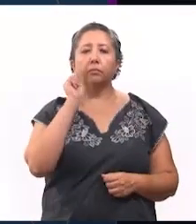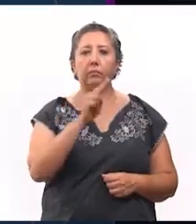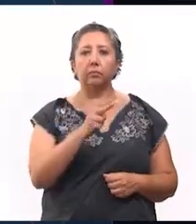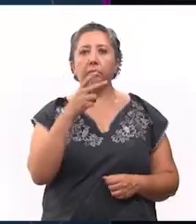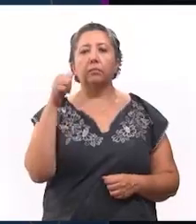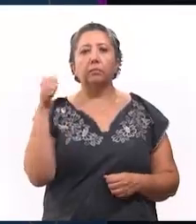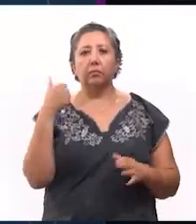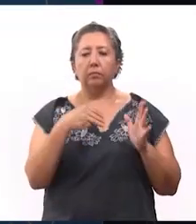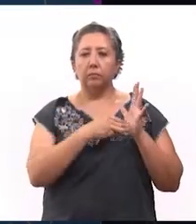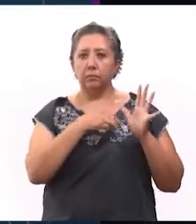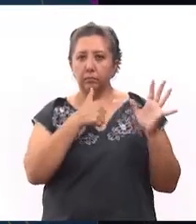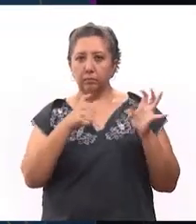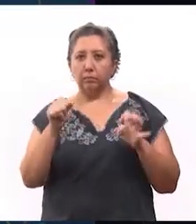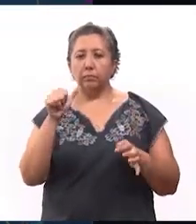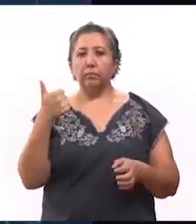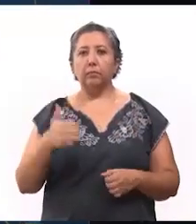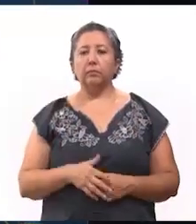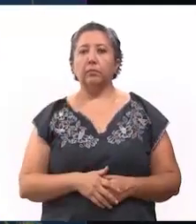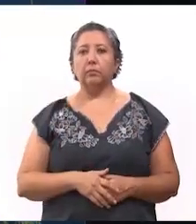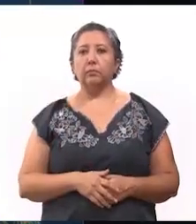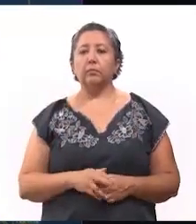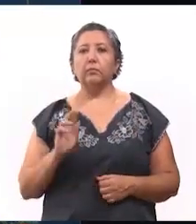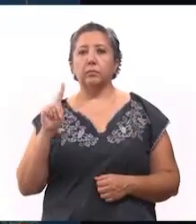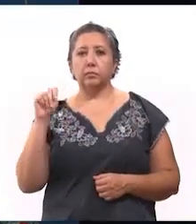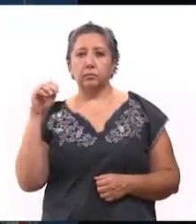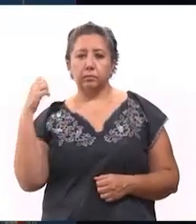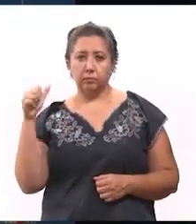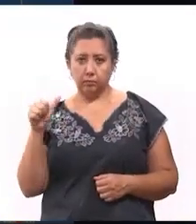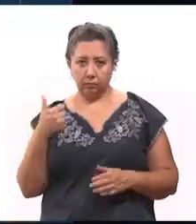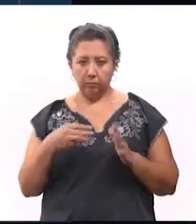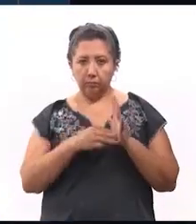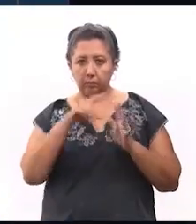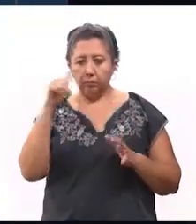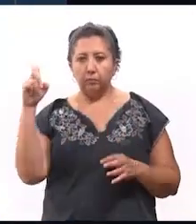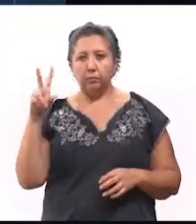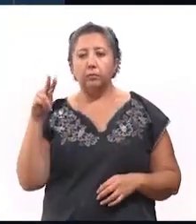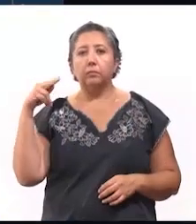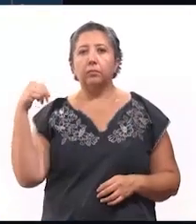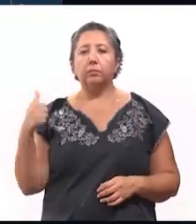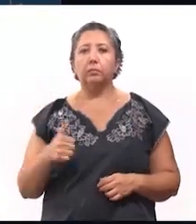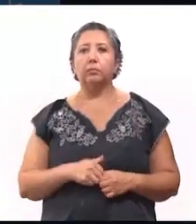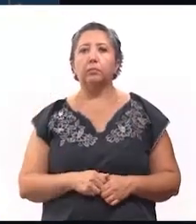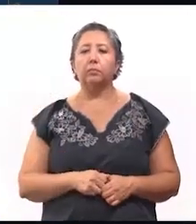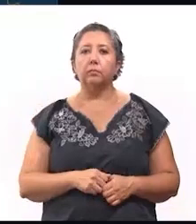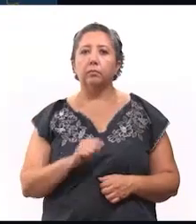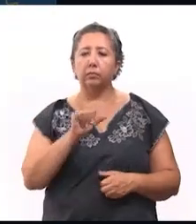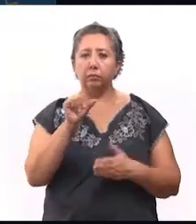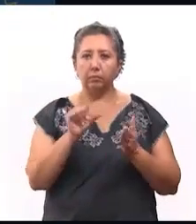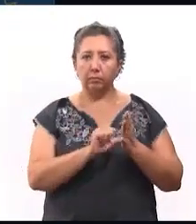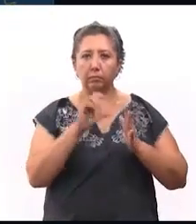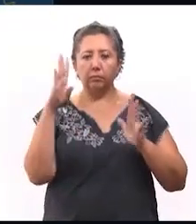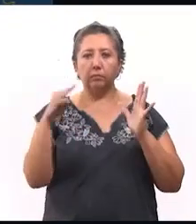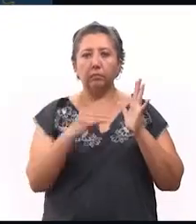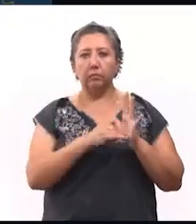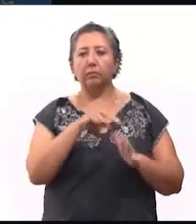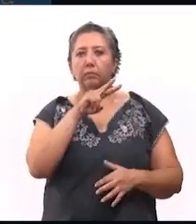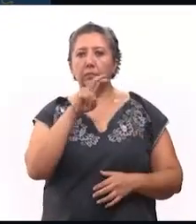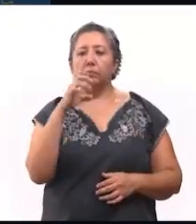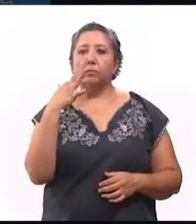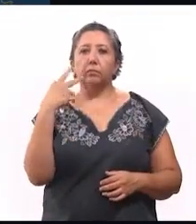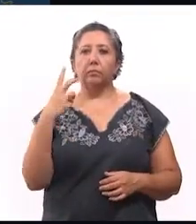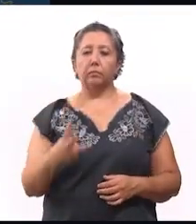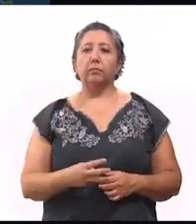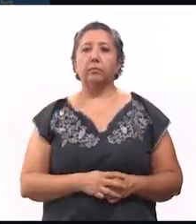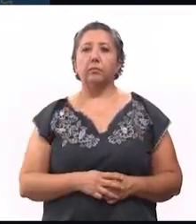norte 11.611, en la zona oriente 11.186, en la zona centro